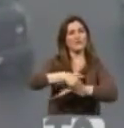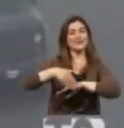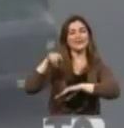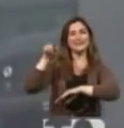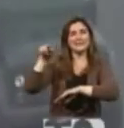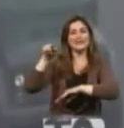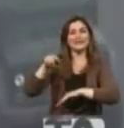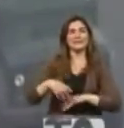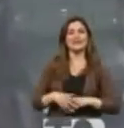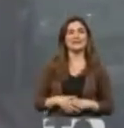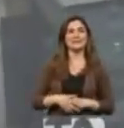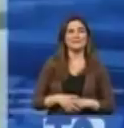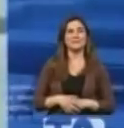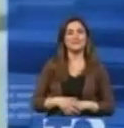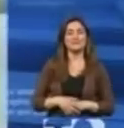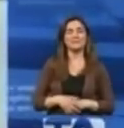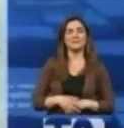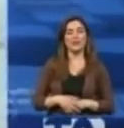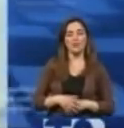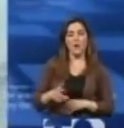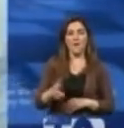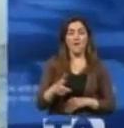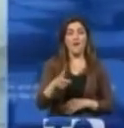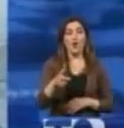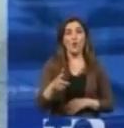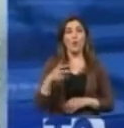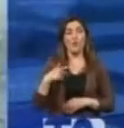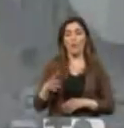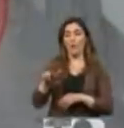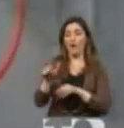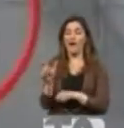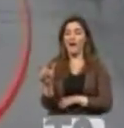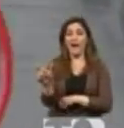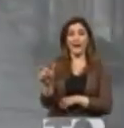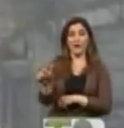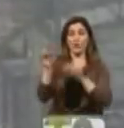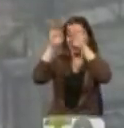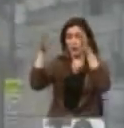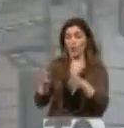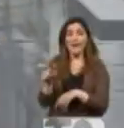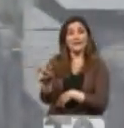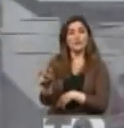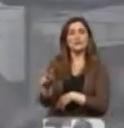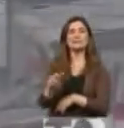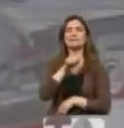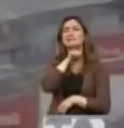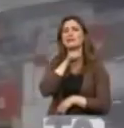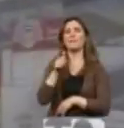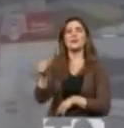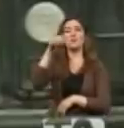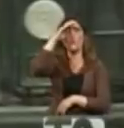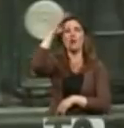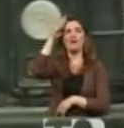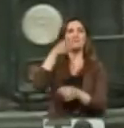Orellana, en el momento que los custodios llegaron a un cajero para dotarlo de dinero. Entre los delincuentes también habría participado el mismo